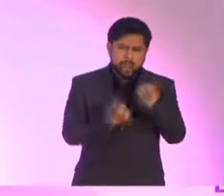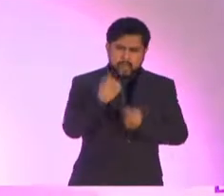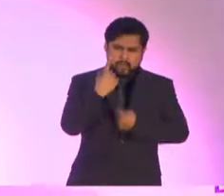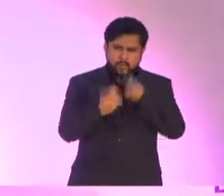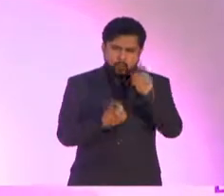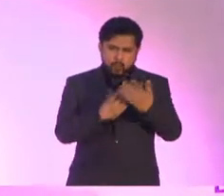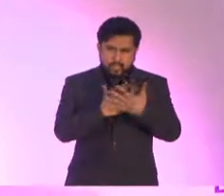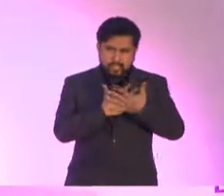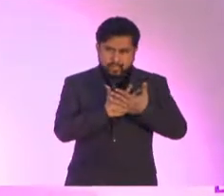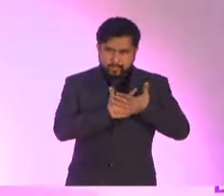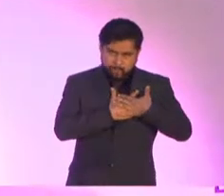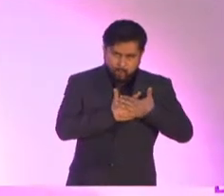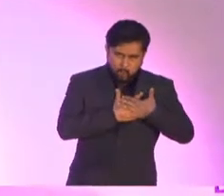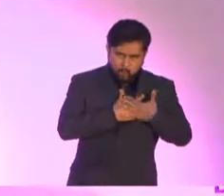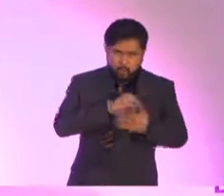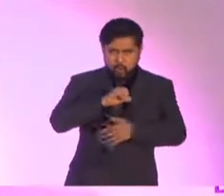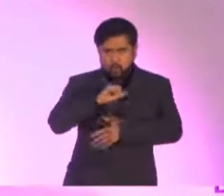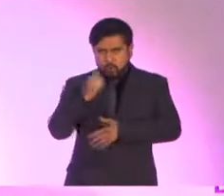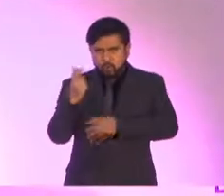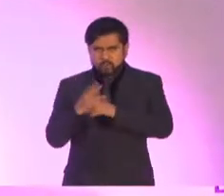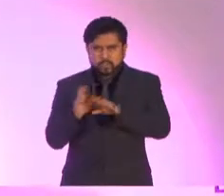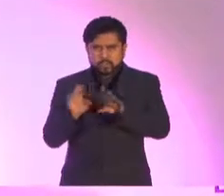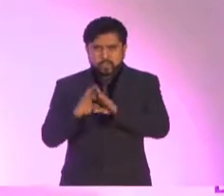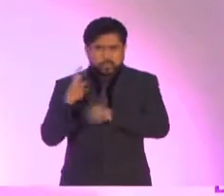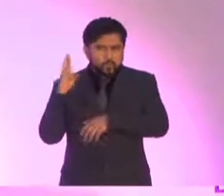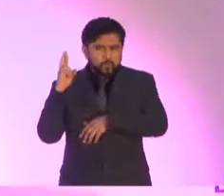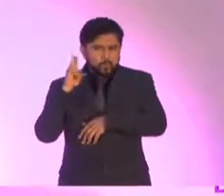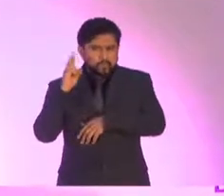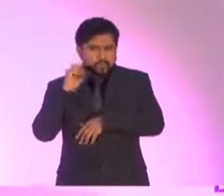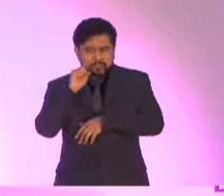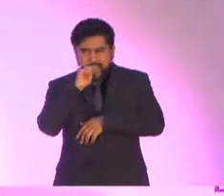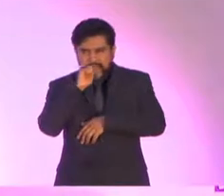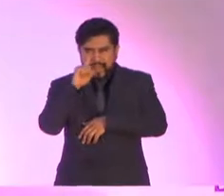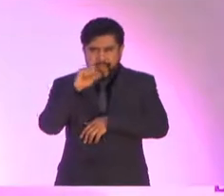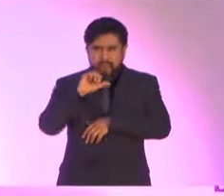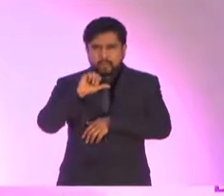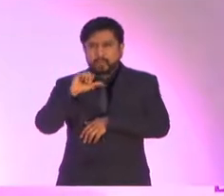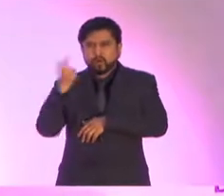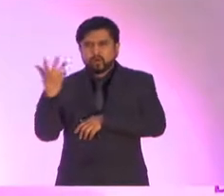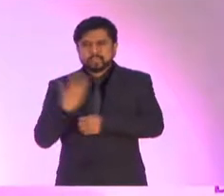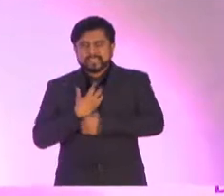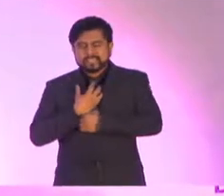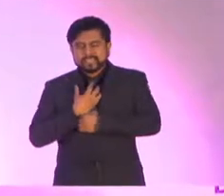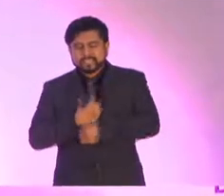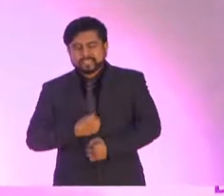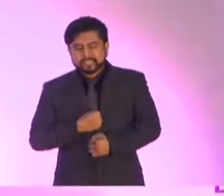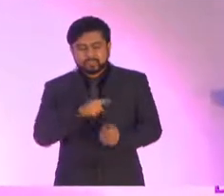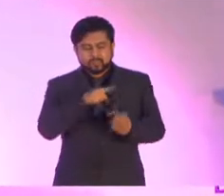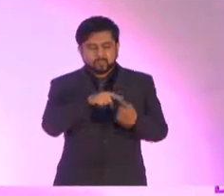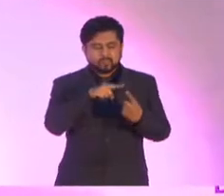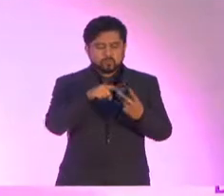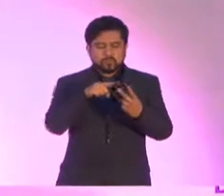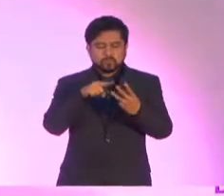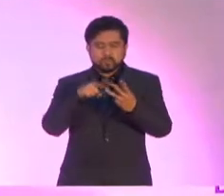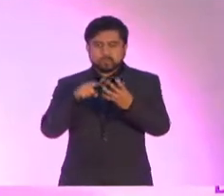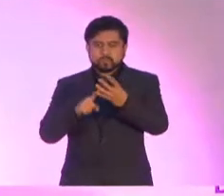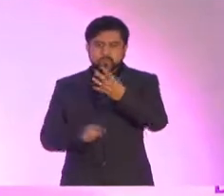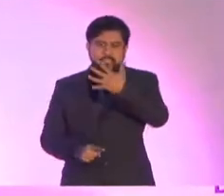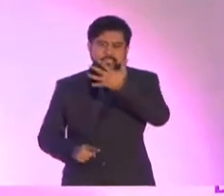otros de ruidos del alma y otros de desamor. Entonces, son 5 textos, espero les gusten. Él es William